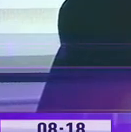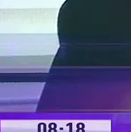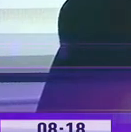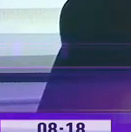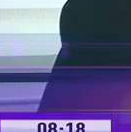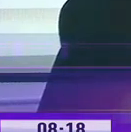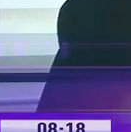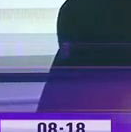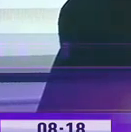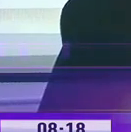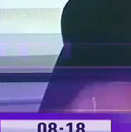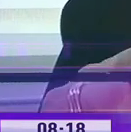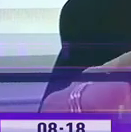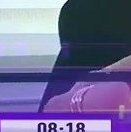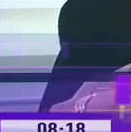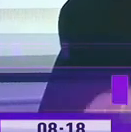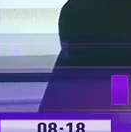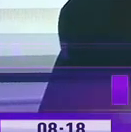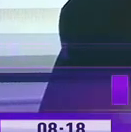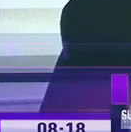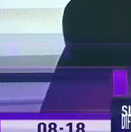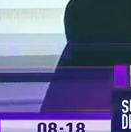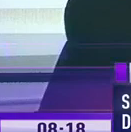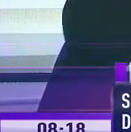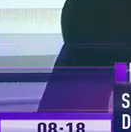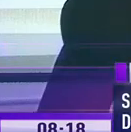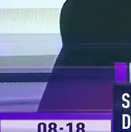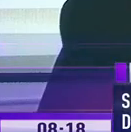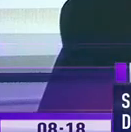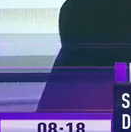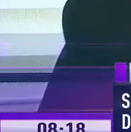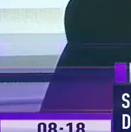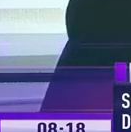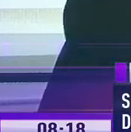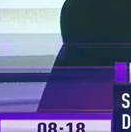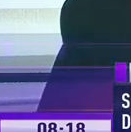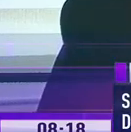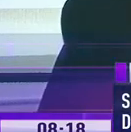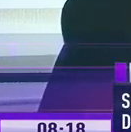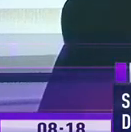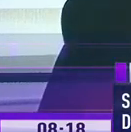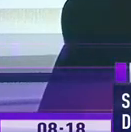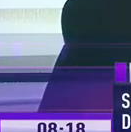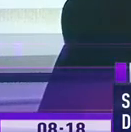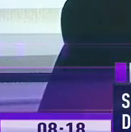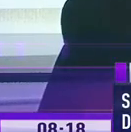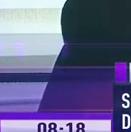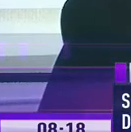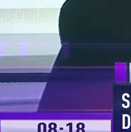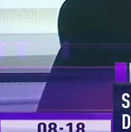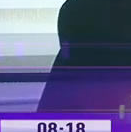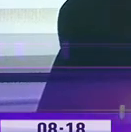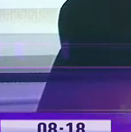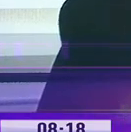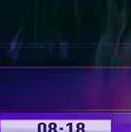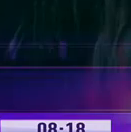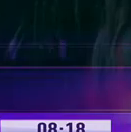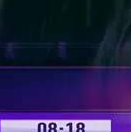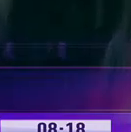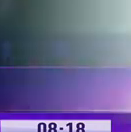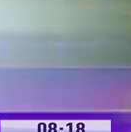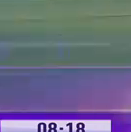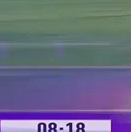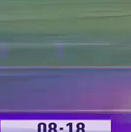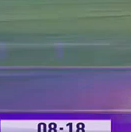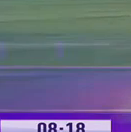que la Superintendencia de Bancos dispuso las reglas para diferir los pagos pendientes de crédito en todos los segmentos. Y también el canciller José